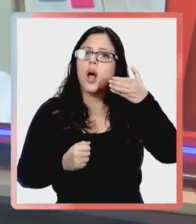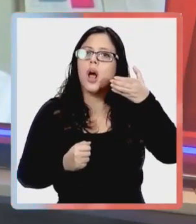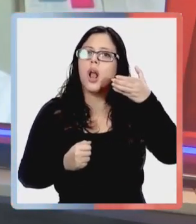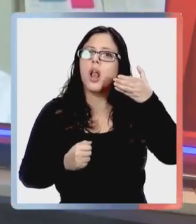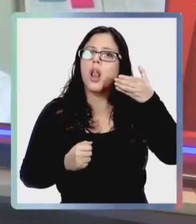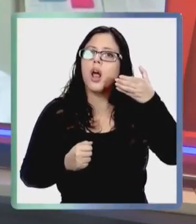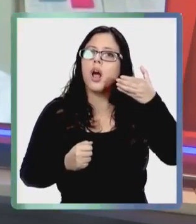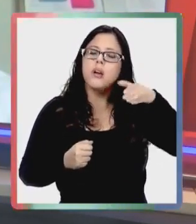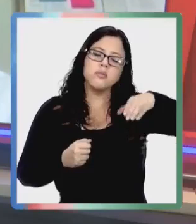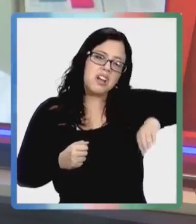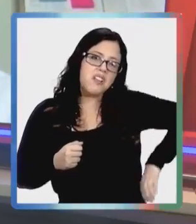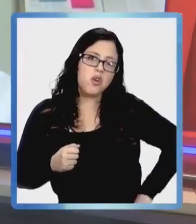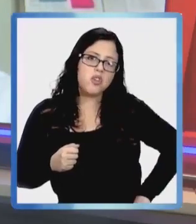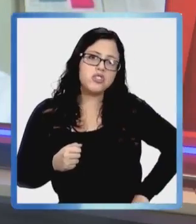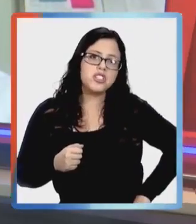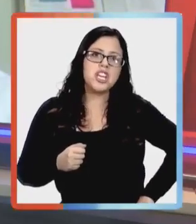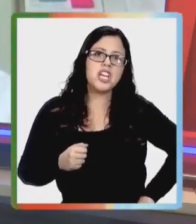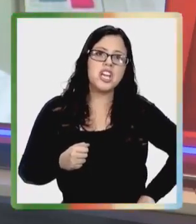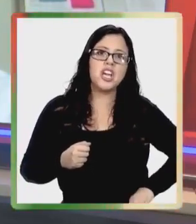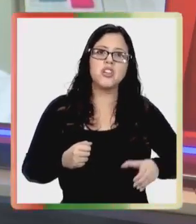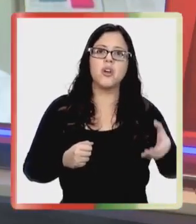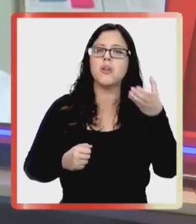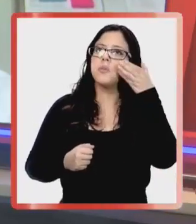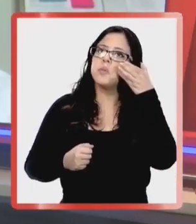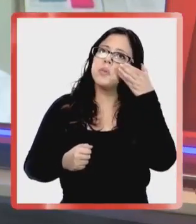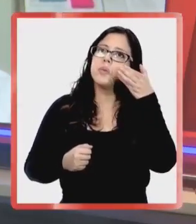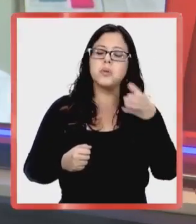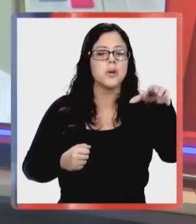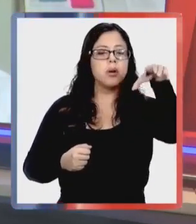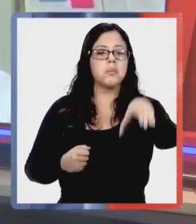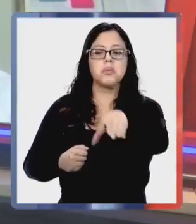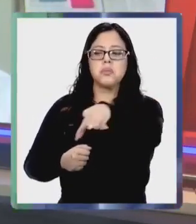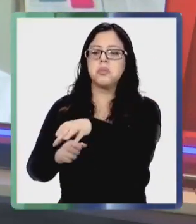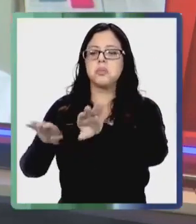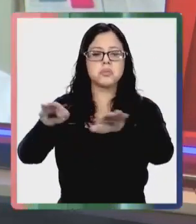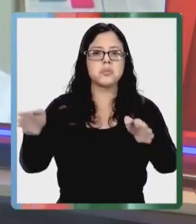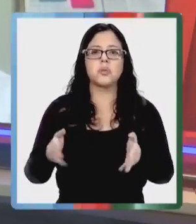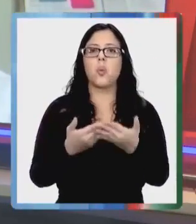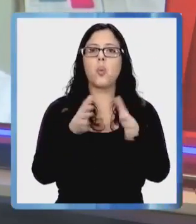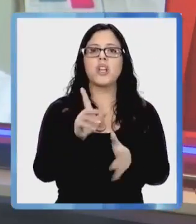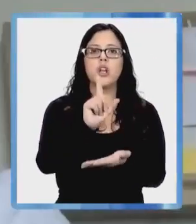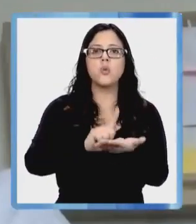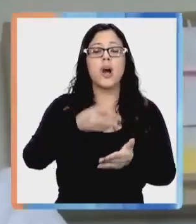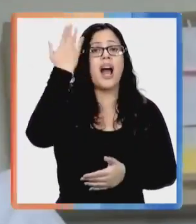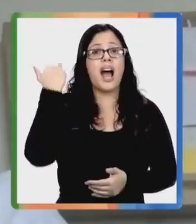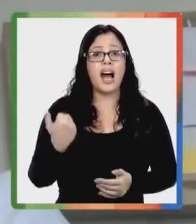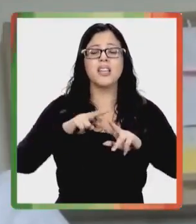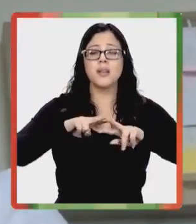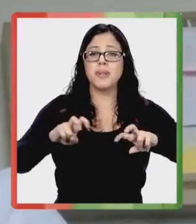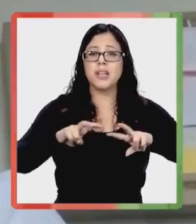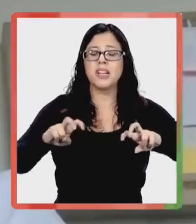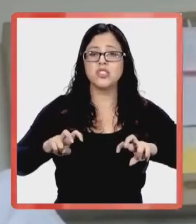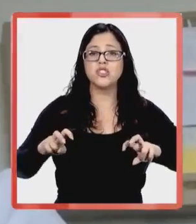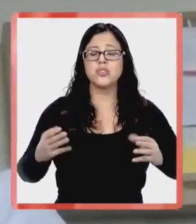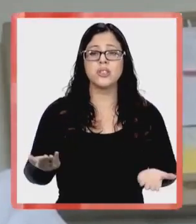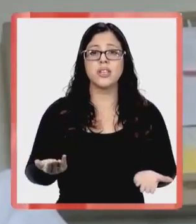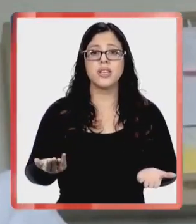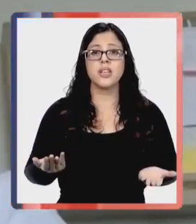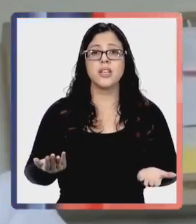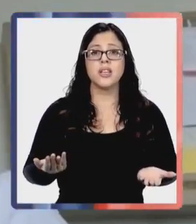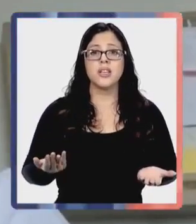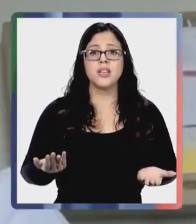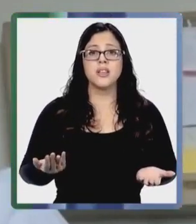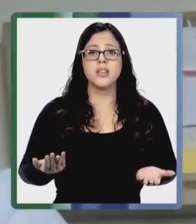celular? Que nosotros andamos trayendo en el bolsillo, aquí junto a la cara, lo dejamos encima de distintos lugares. Hace algún tiempo salió una